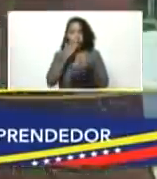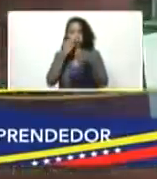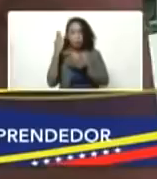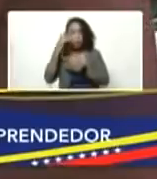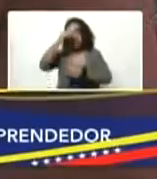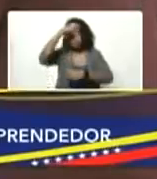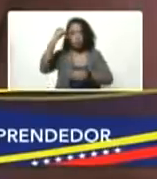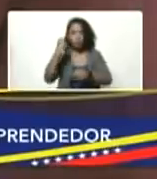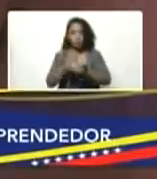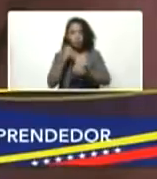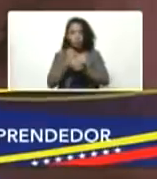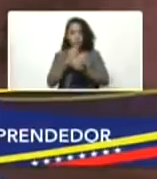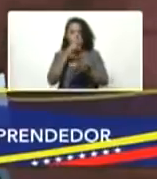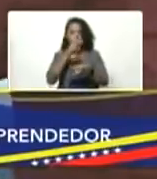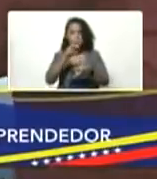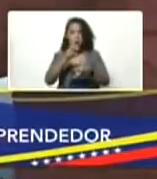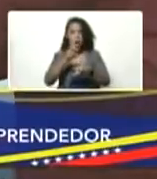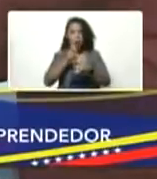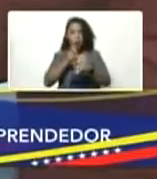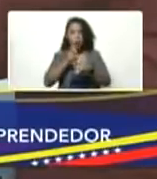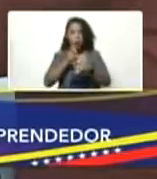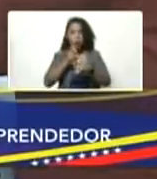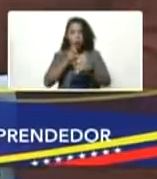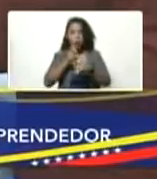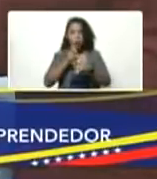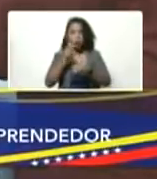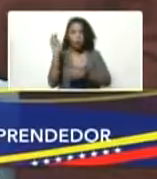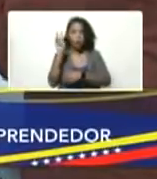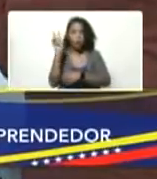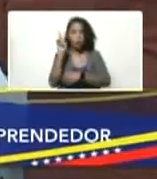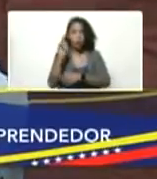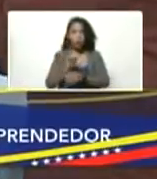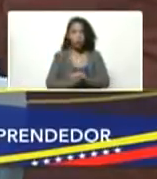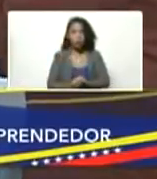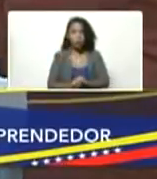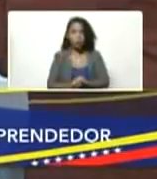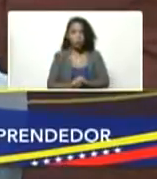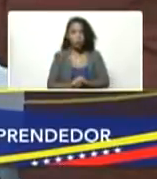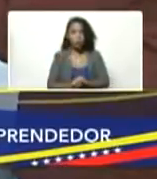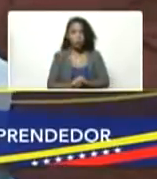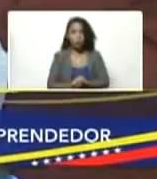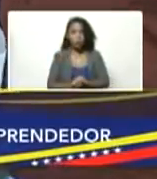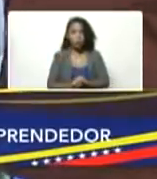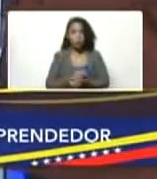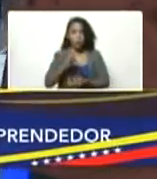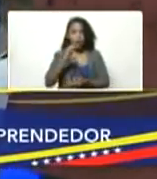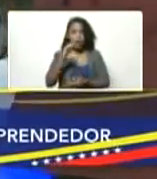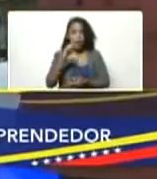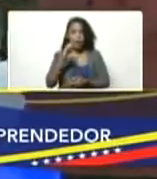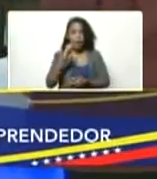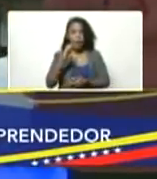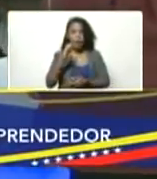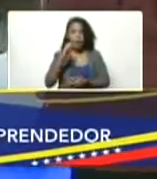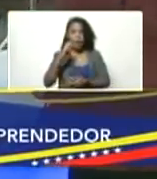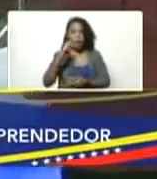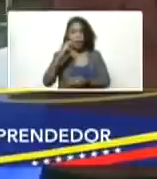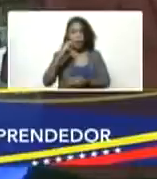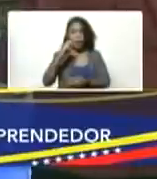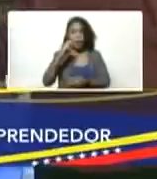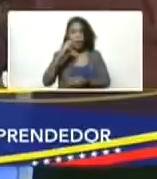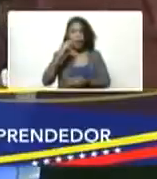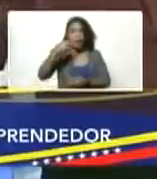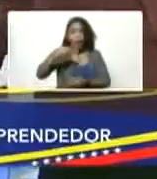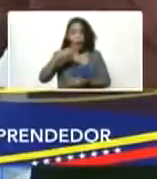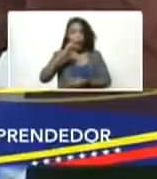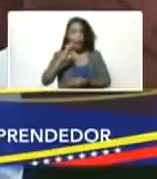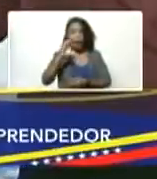trabajadora del Banco de Venezuela? Alexandra, con H. Esa